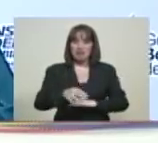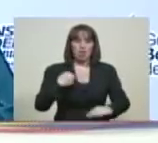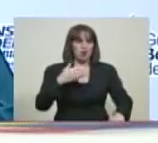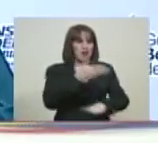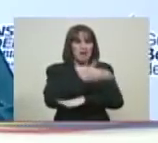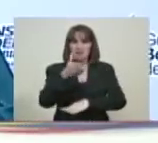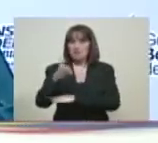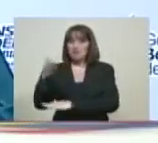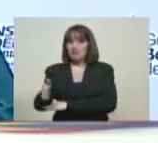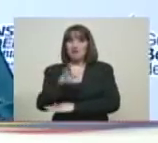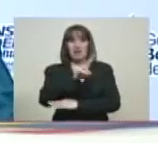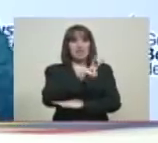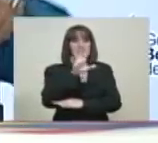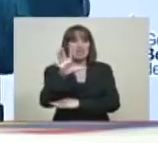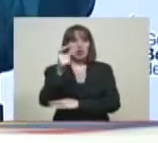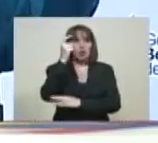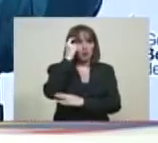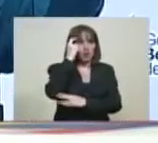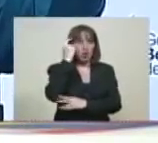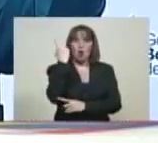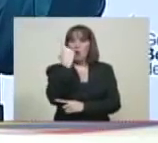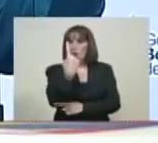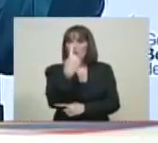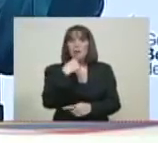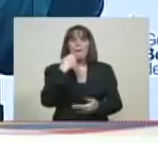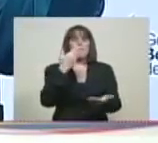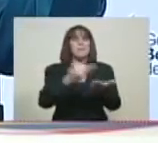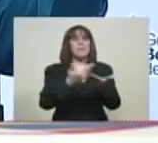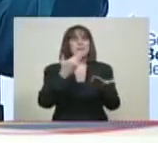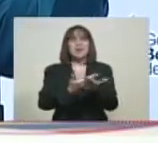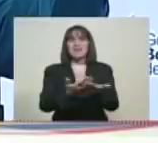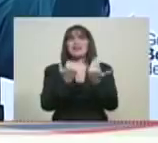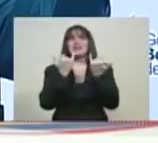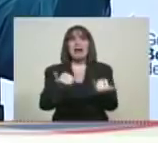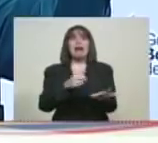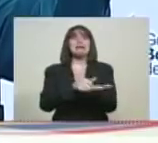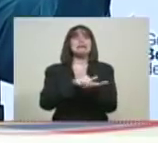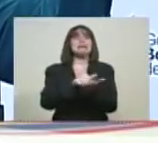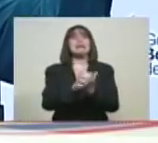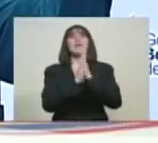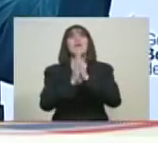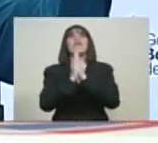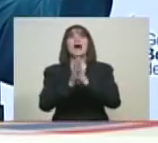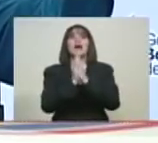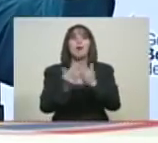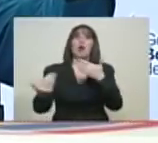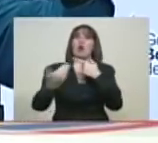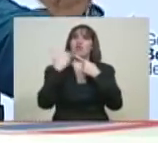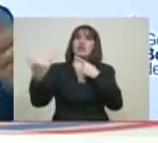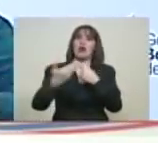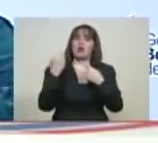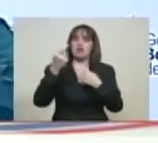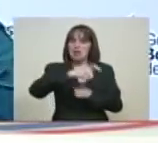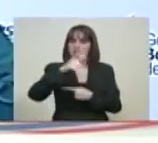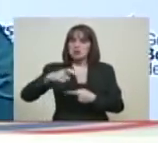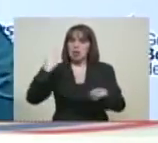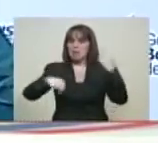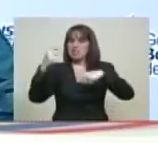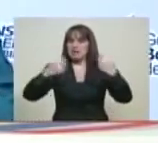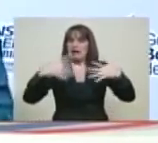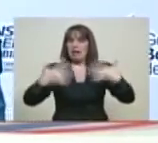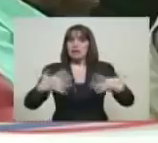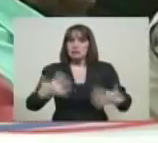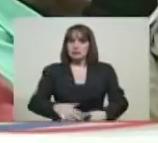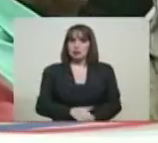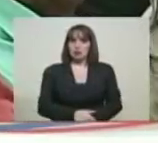en 25 días un solo clamor el combate a los bachaqueros y cuando el pueblo dice